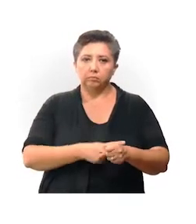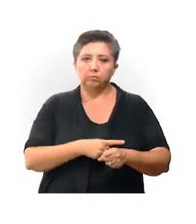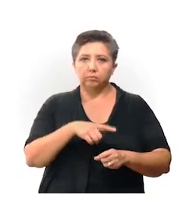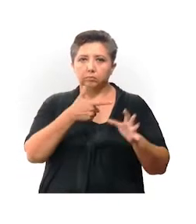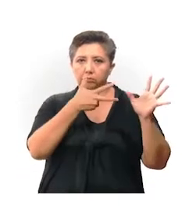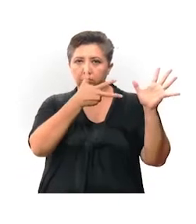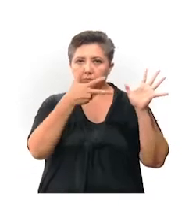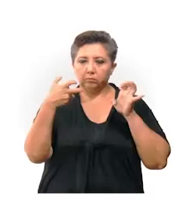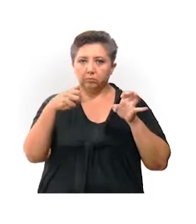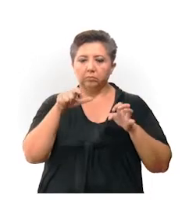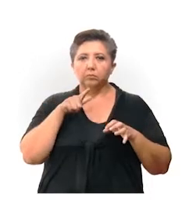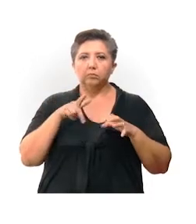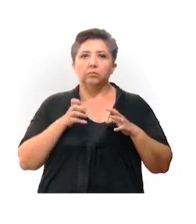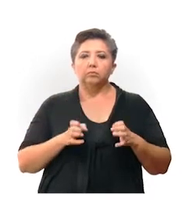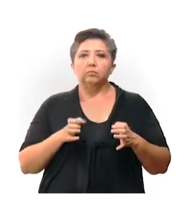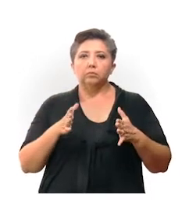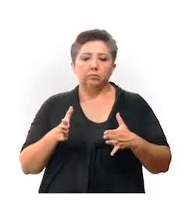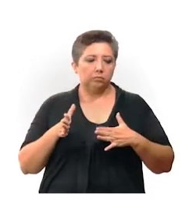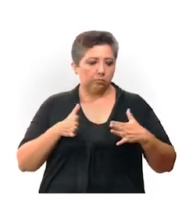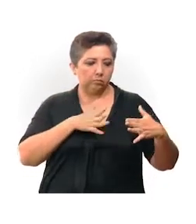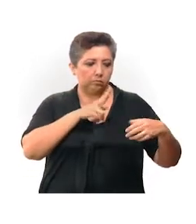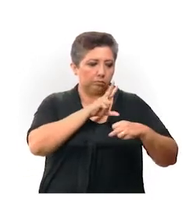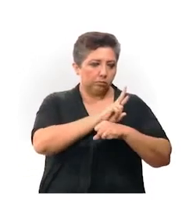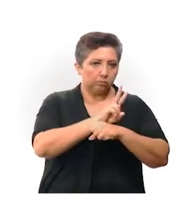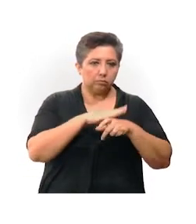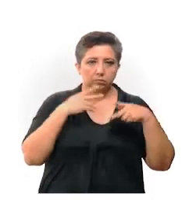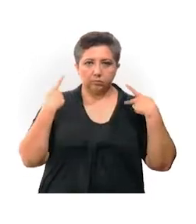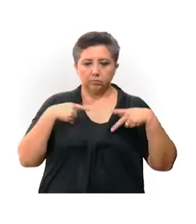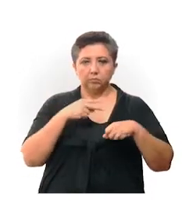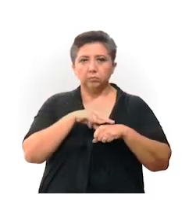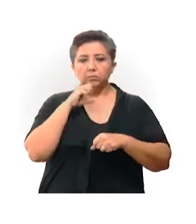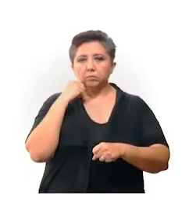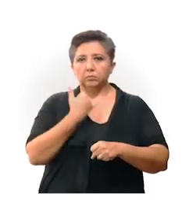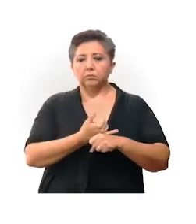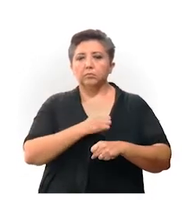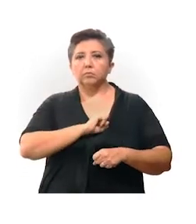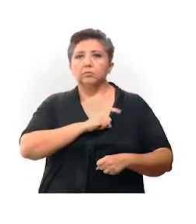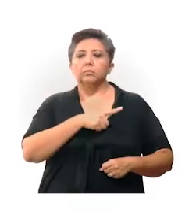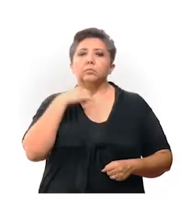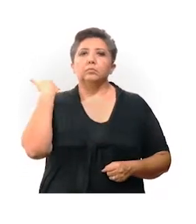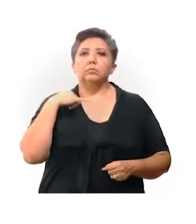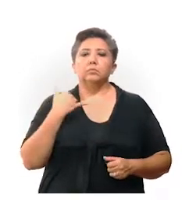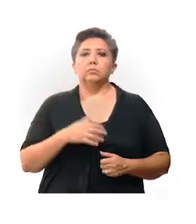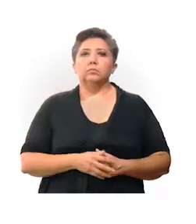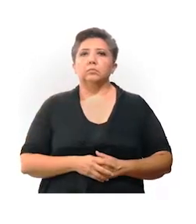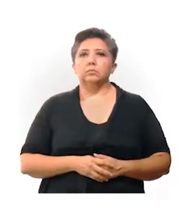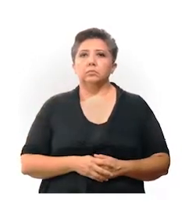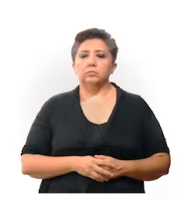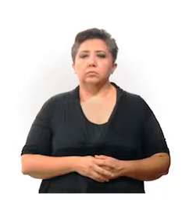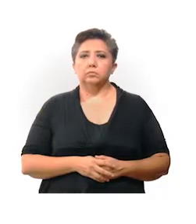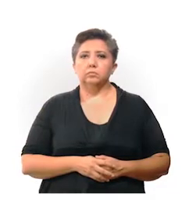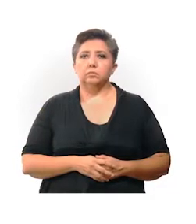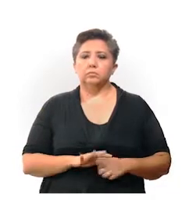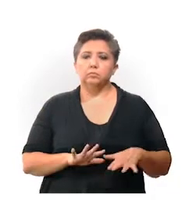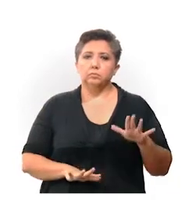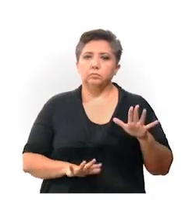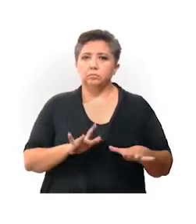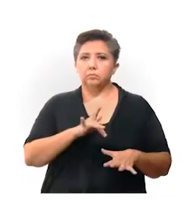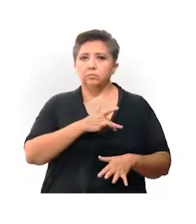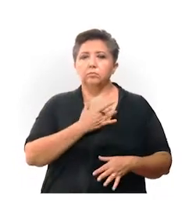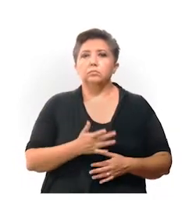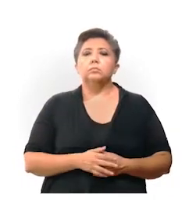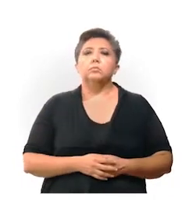activos, 817 están estables, aislados y monitoreados por personal médico de la Secretaría de Salud de Yucatán.